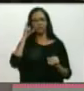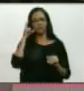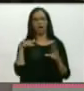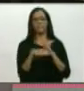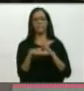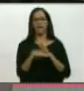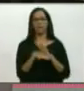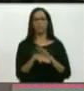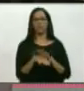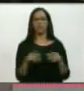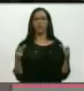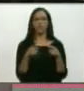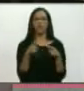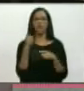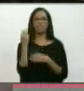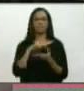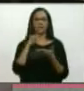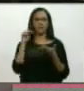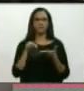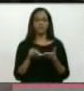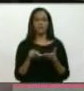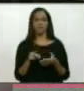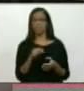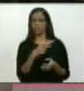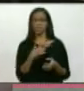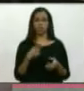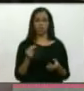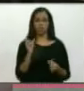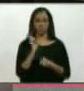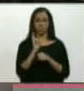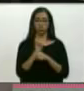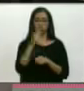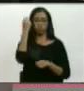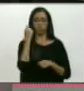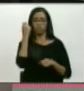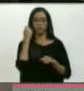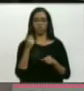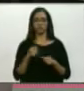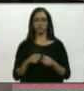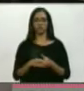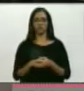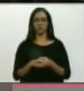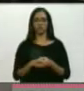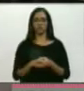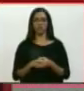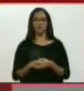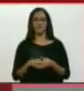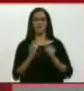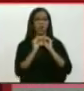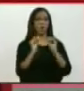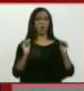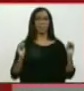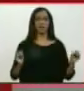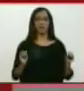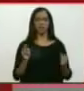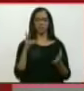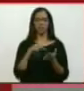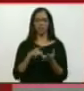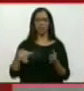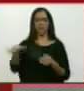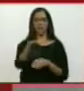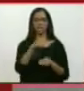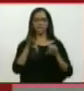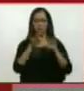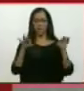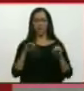a una sesión de la Asamblea Nacional y no fueron ni los diputados. Ni los que estaban, ni los que convocaron. Ni los que convocaron fueron a la Plaza de los Palos